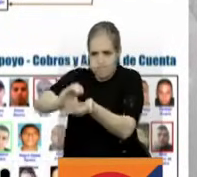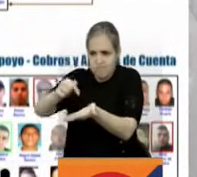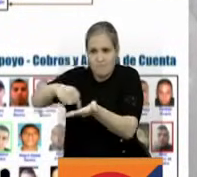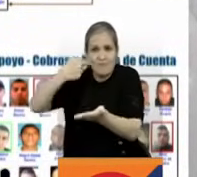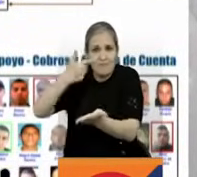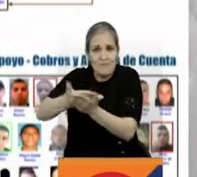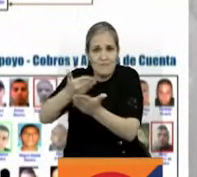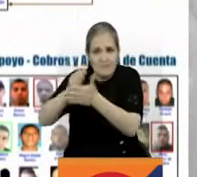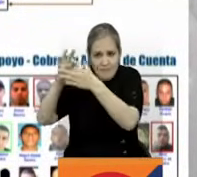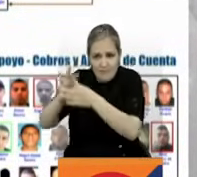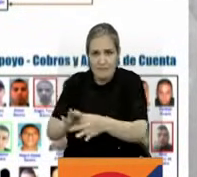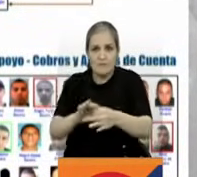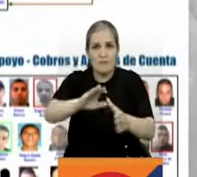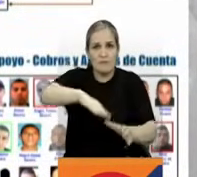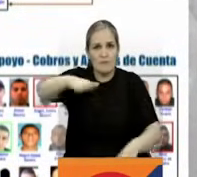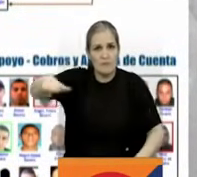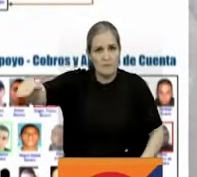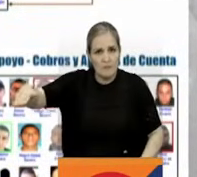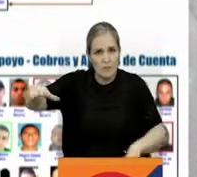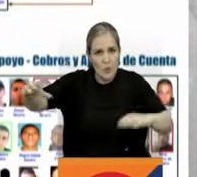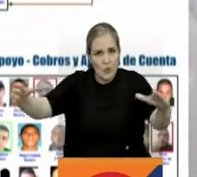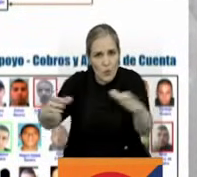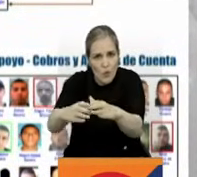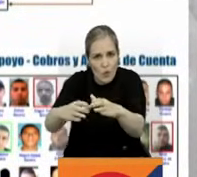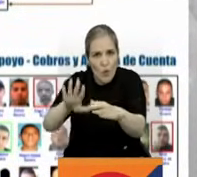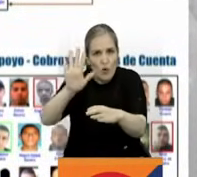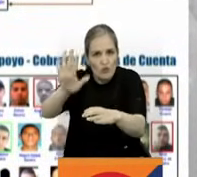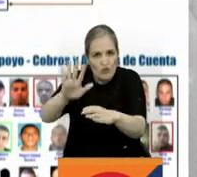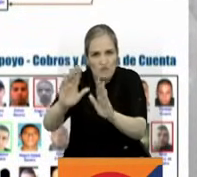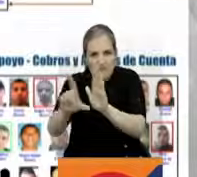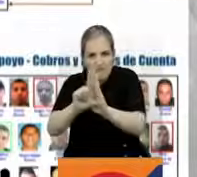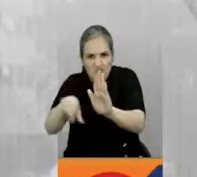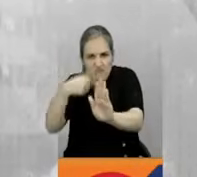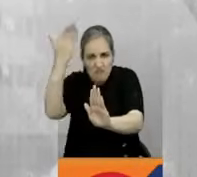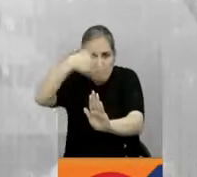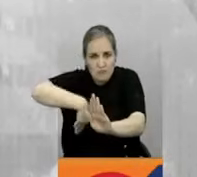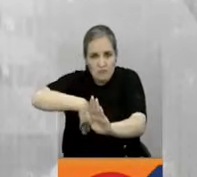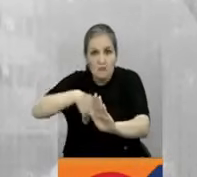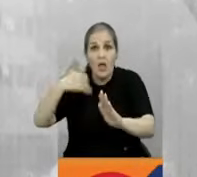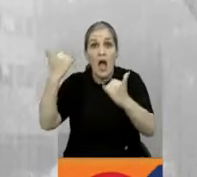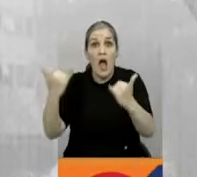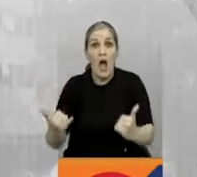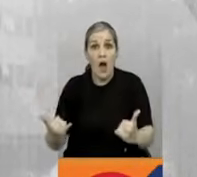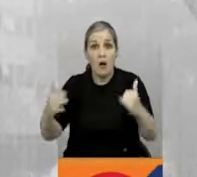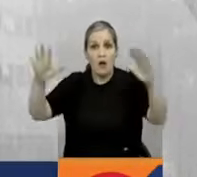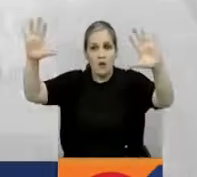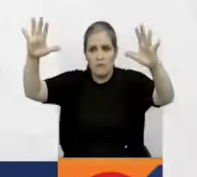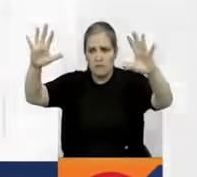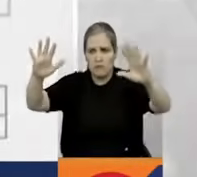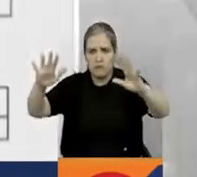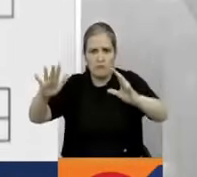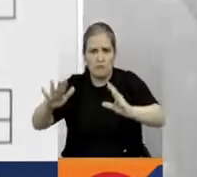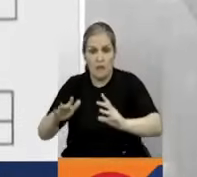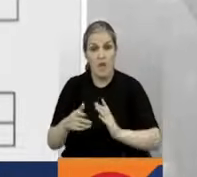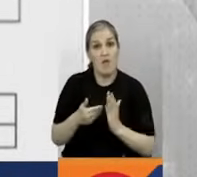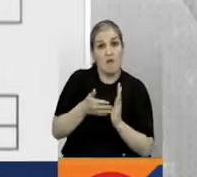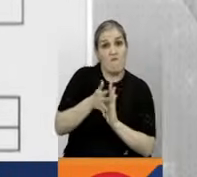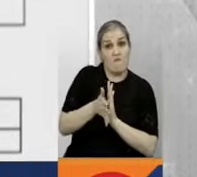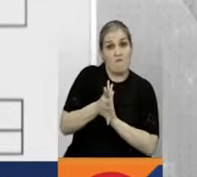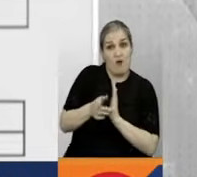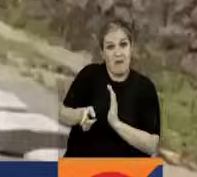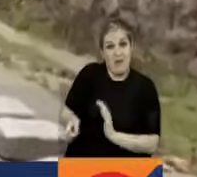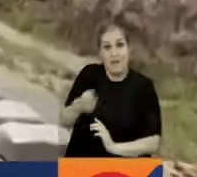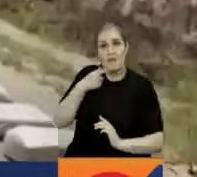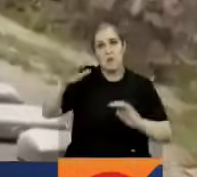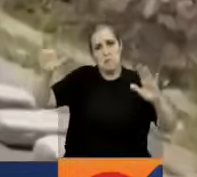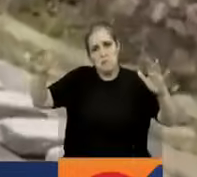La Cordillera, misma organización que en lugar de degradarse, tal y como lo señala el informe oculto de la